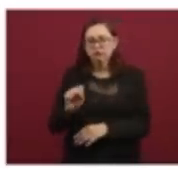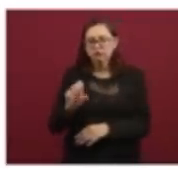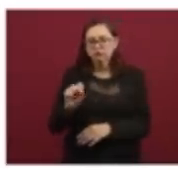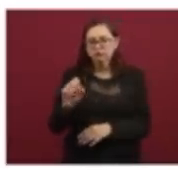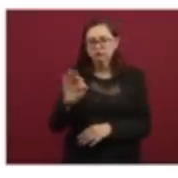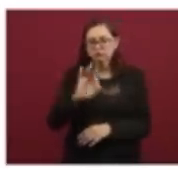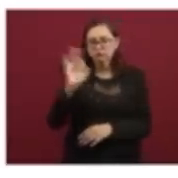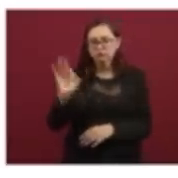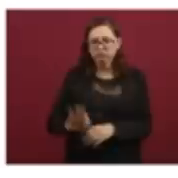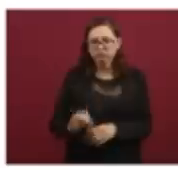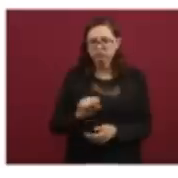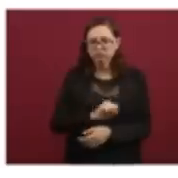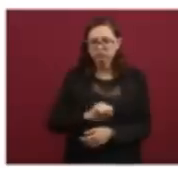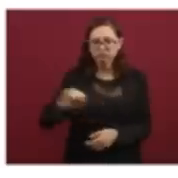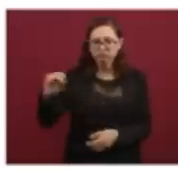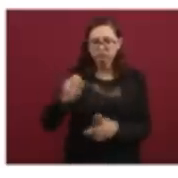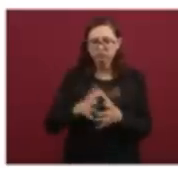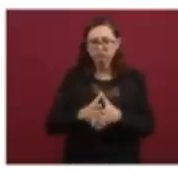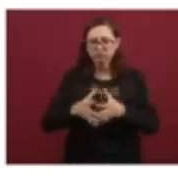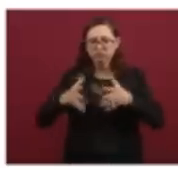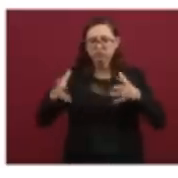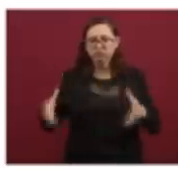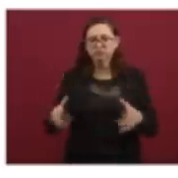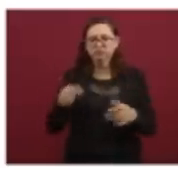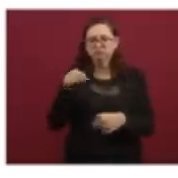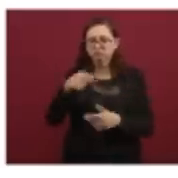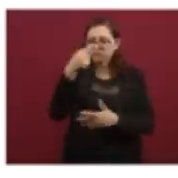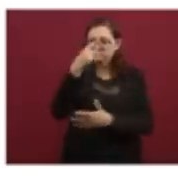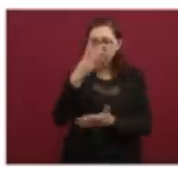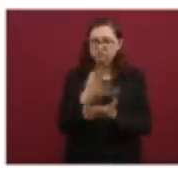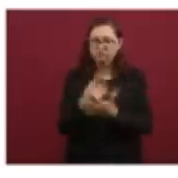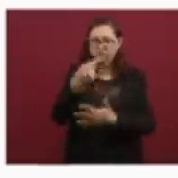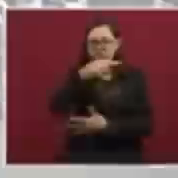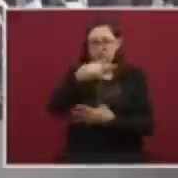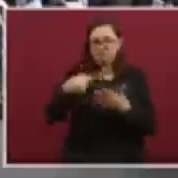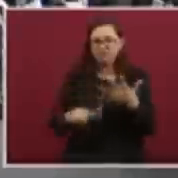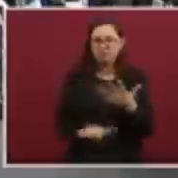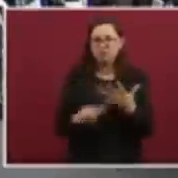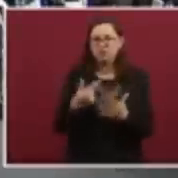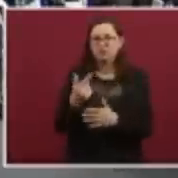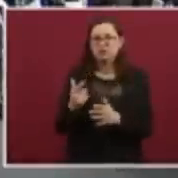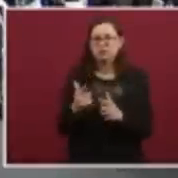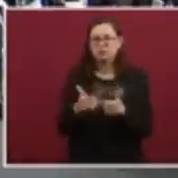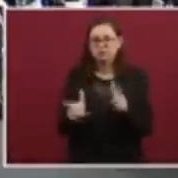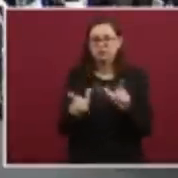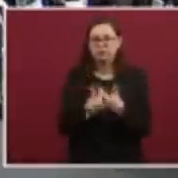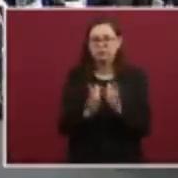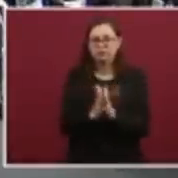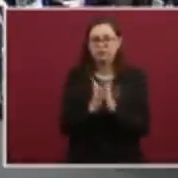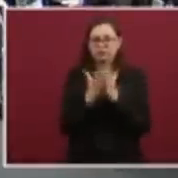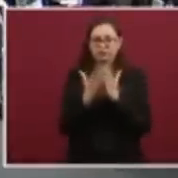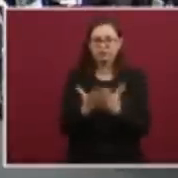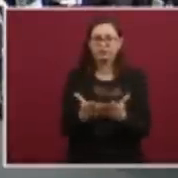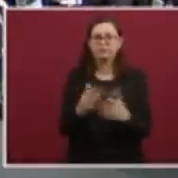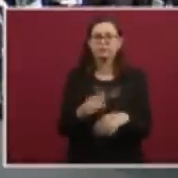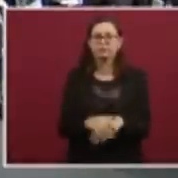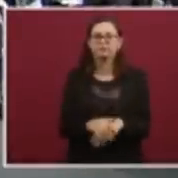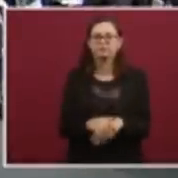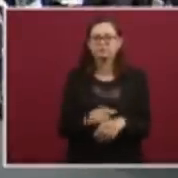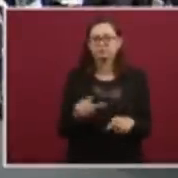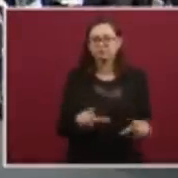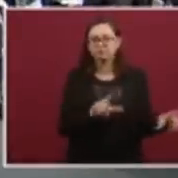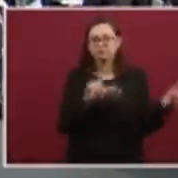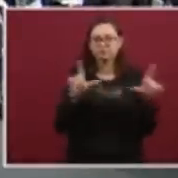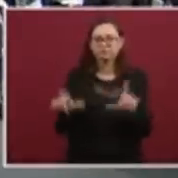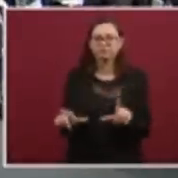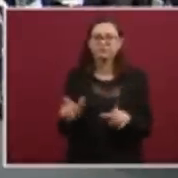al 60% tan solo en estos grupos, en estos libros. La siguiente, por favor. Y para ello, y casi para terminar,